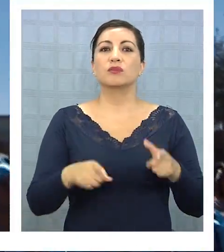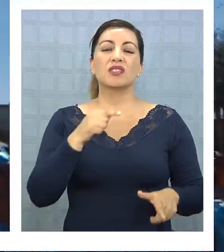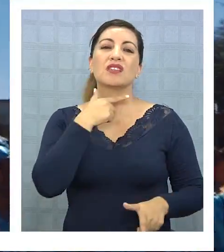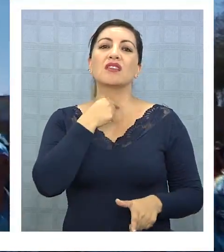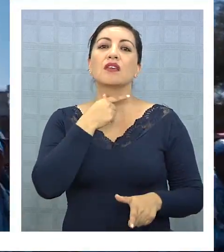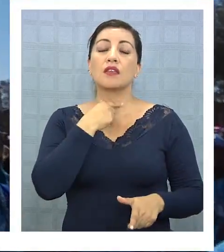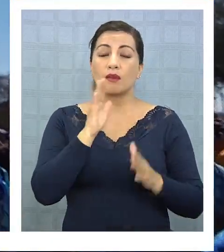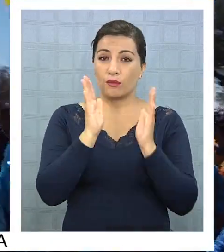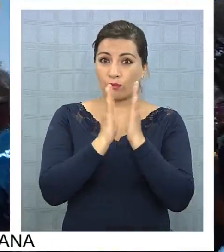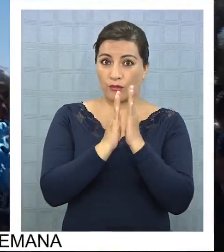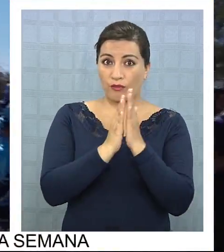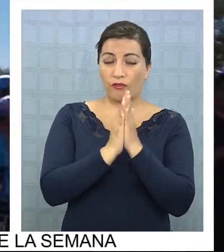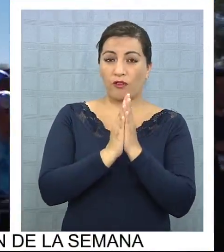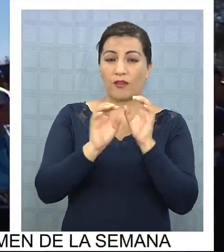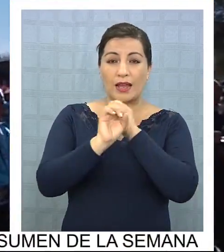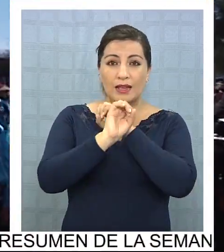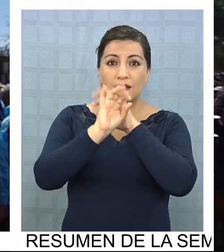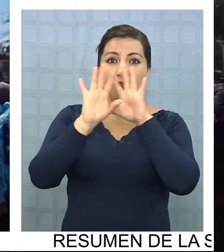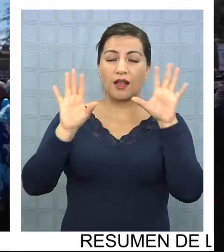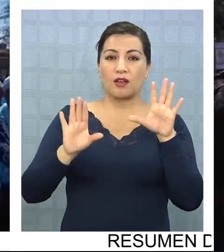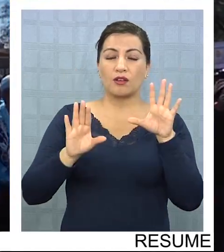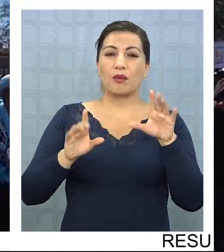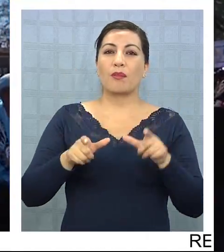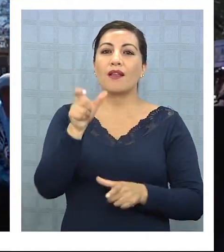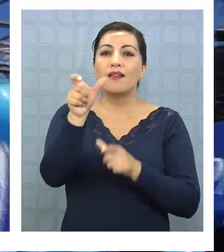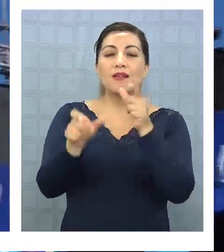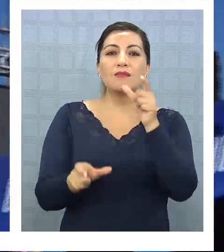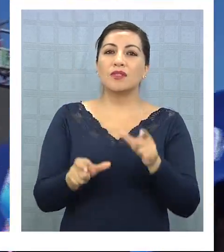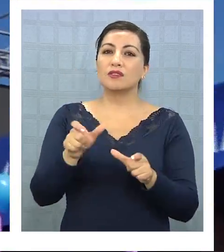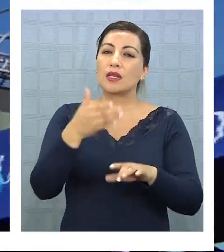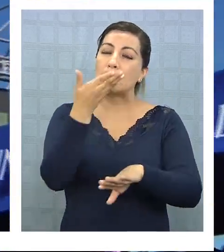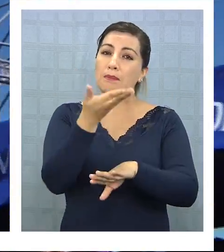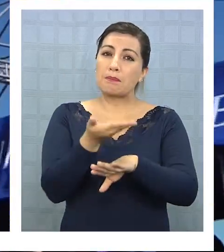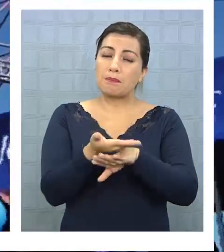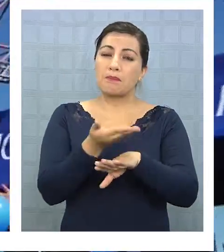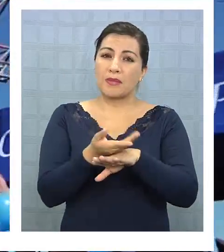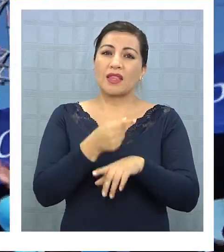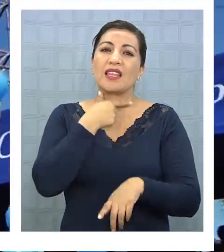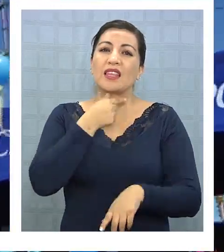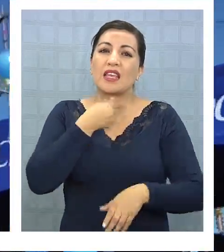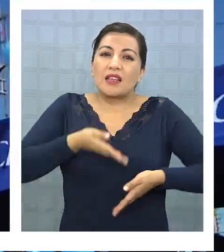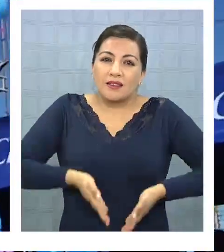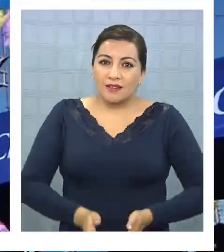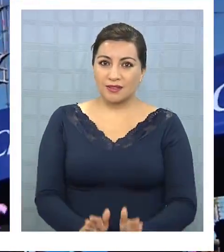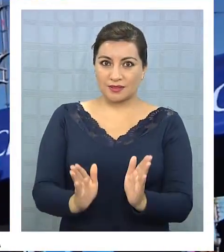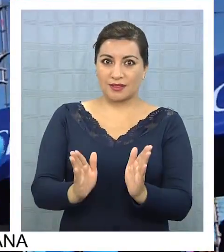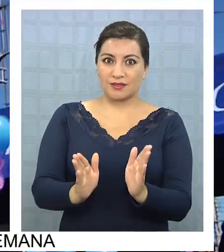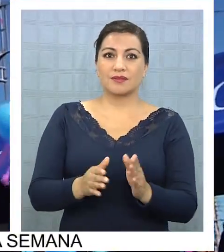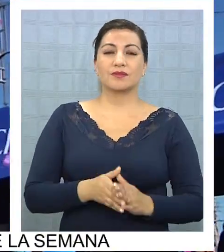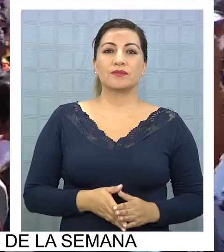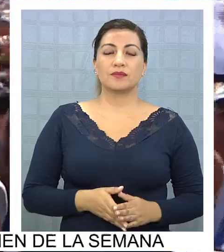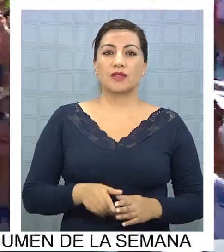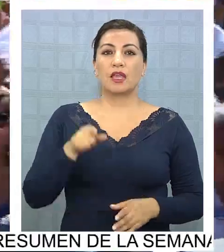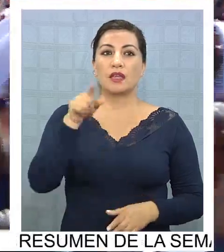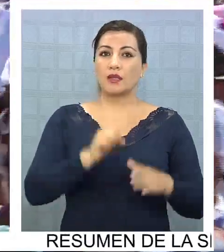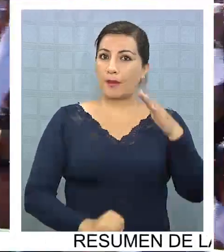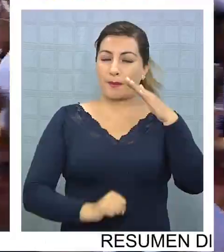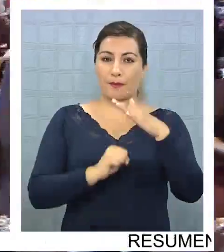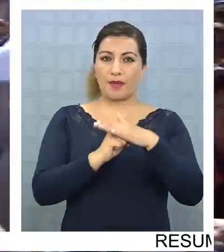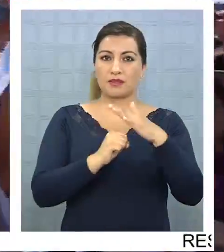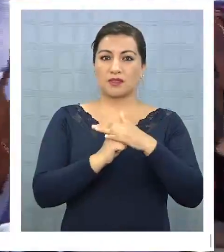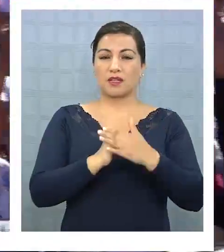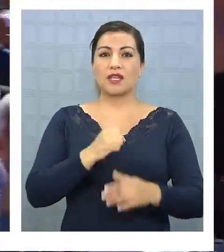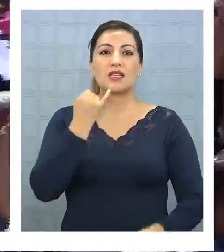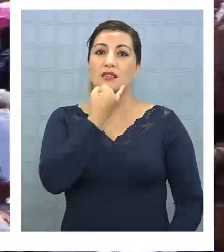oídos para escuchar el grito silencioso de los que piden nacer. Frente a esto, la máxima autoridad regional, Claudia